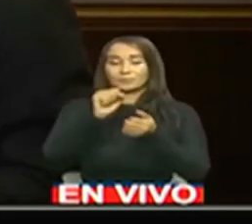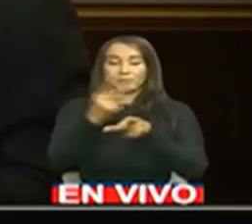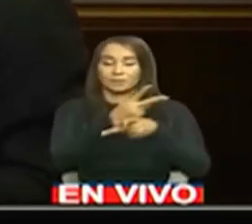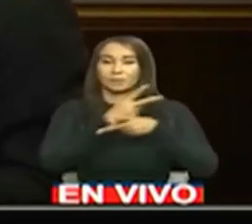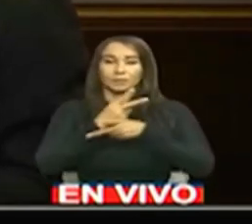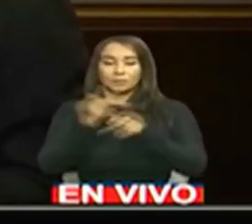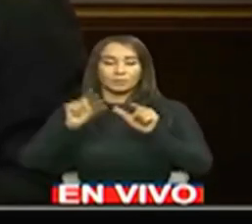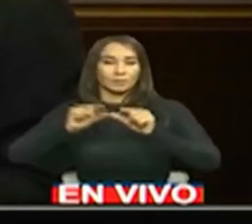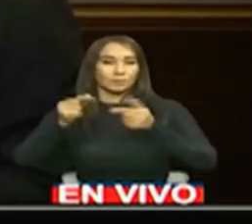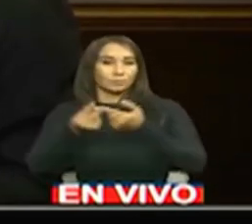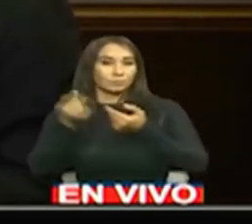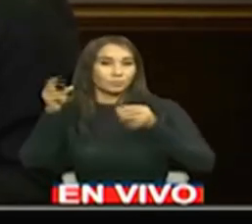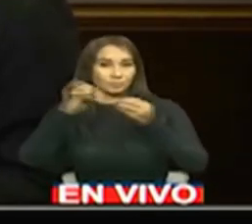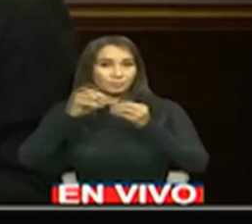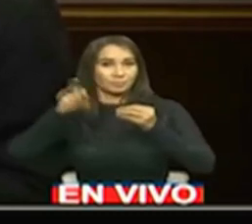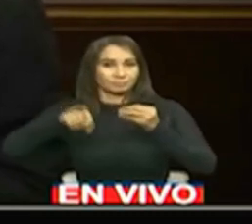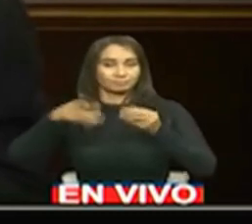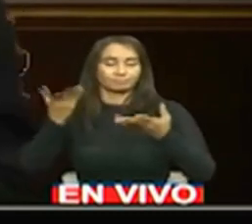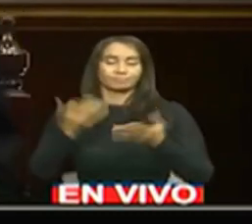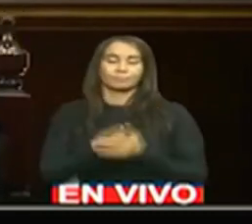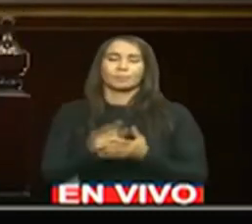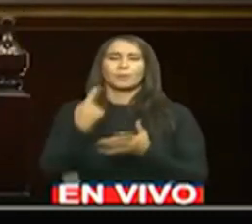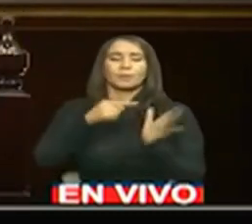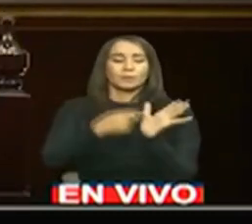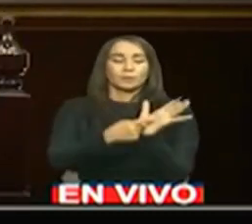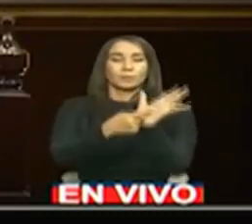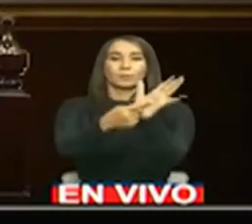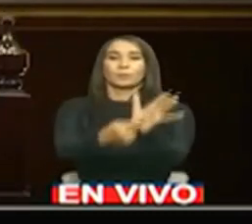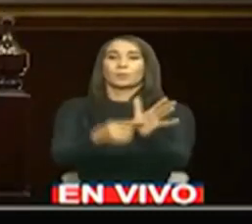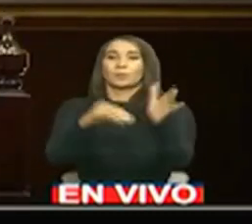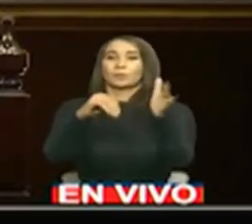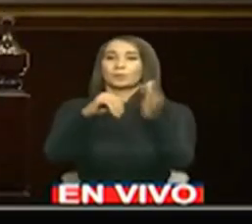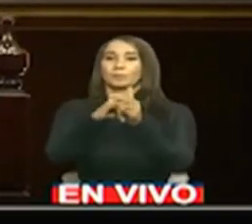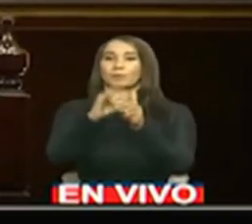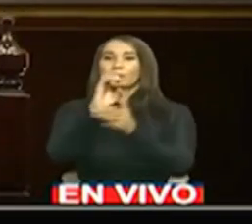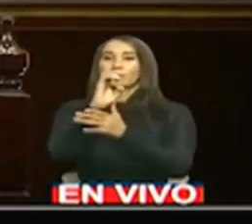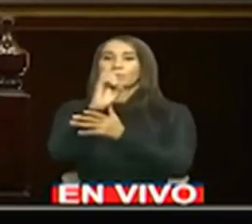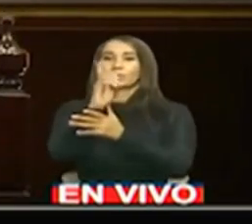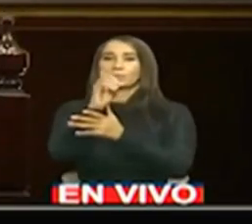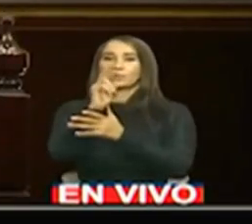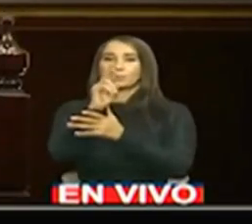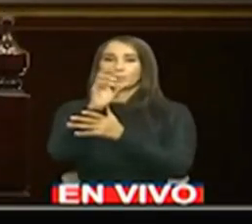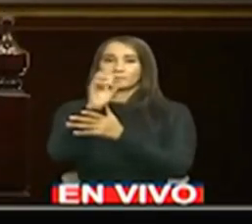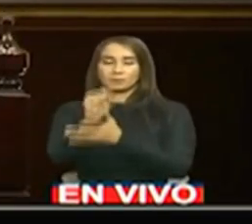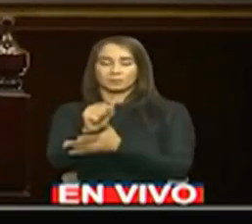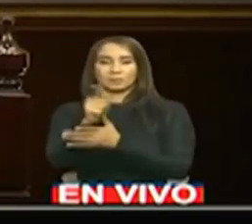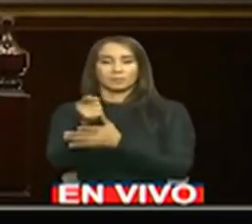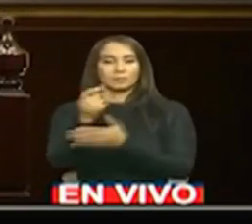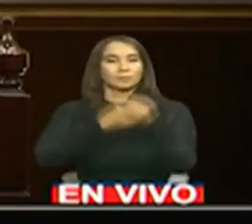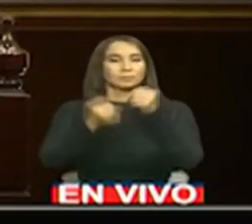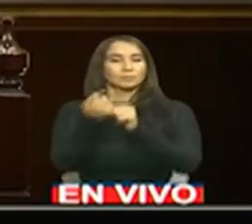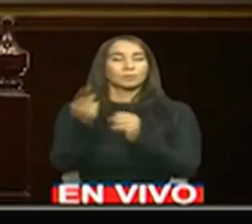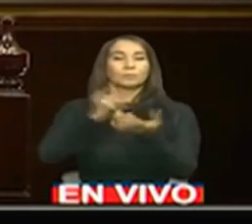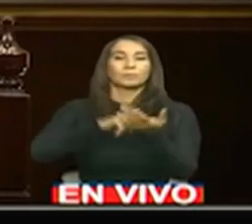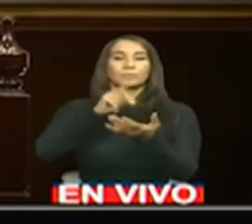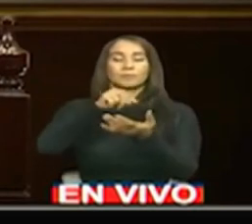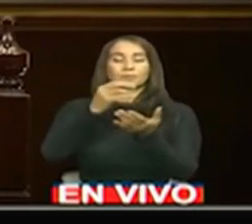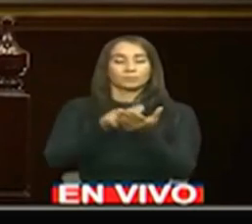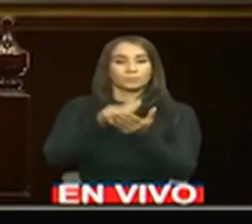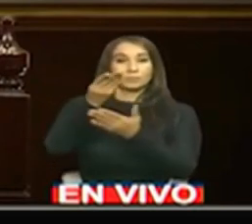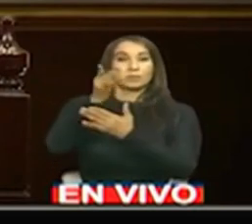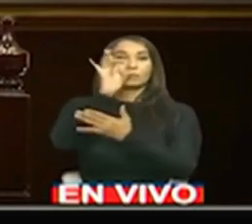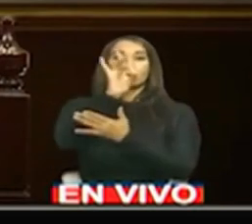más vulnerables. Como ha sido publicada por el Banco Central, la inflación del 2021 fue del